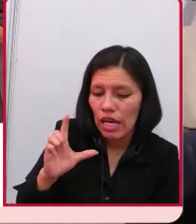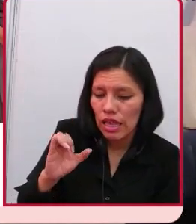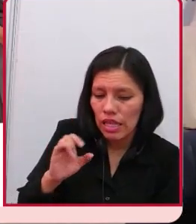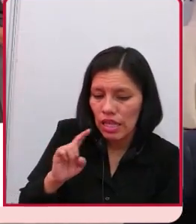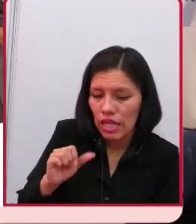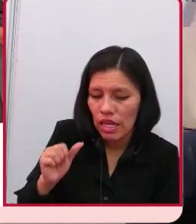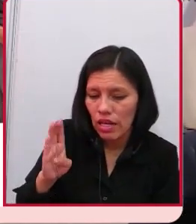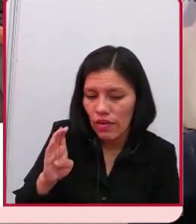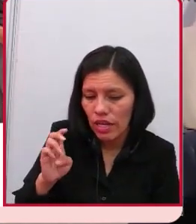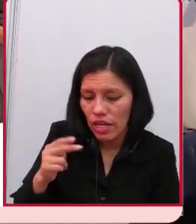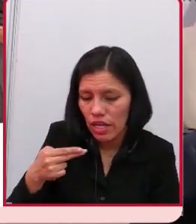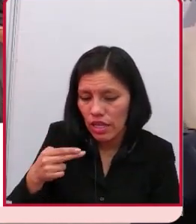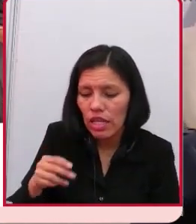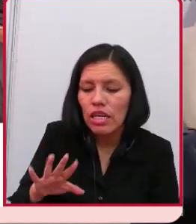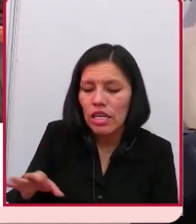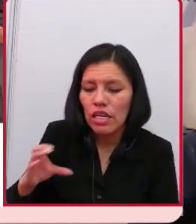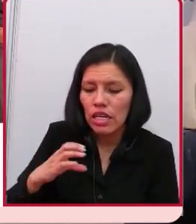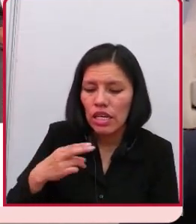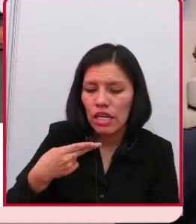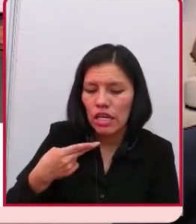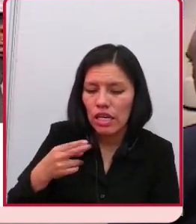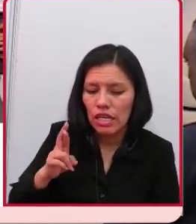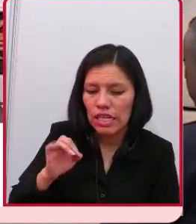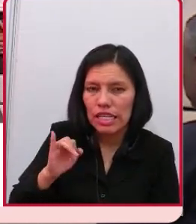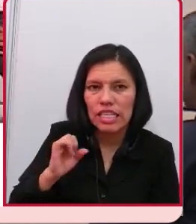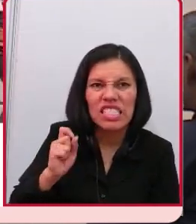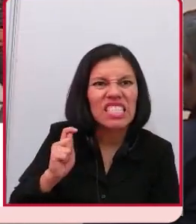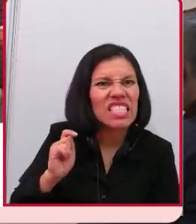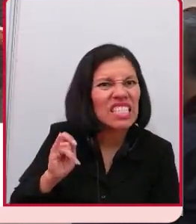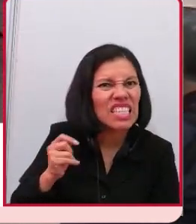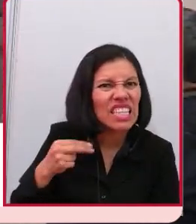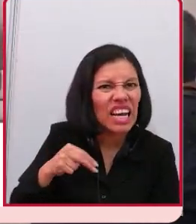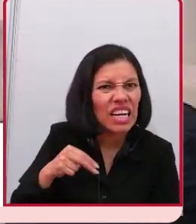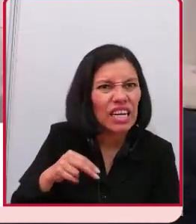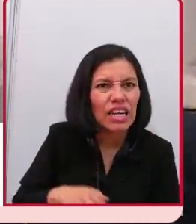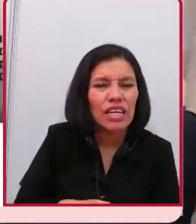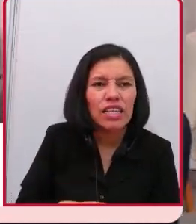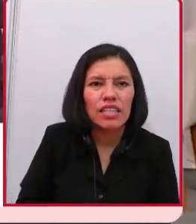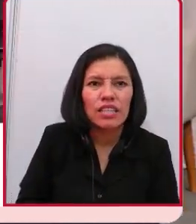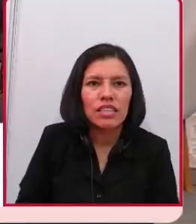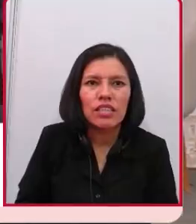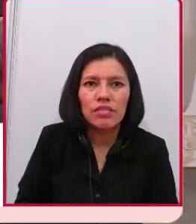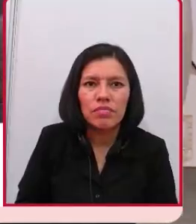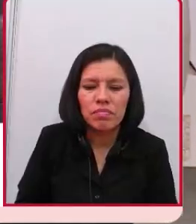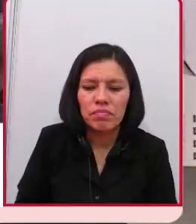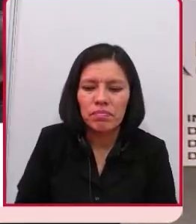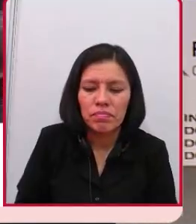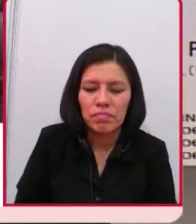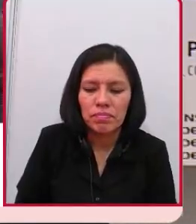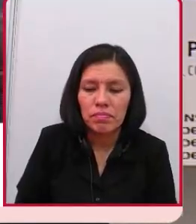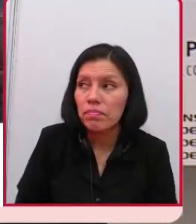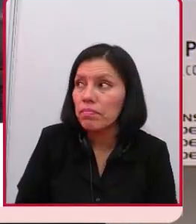Agradecerte, Gracias. Hernando, por tu participación. Un aplauso, por favor.